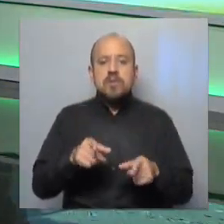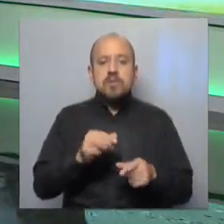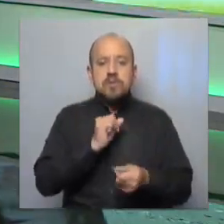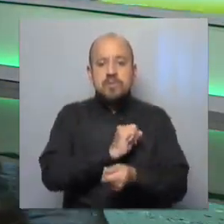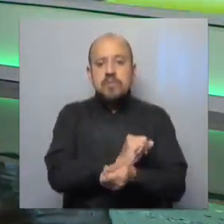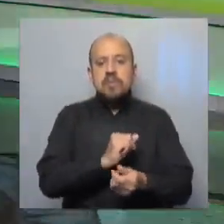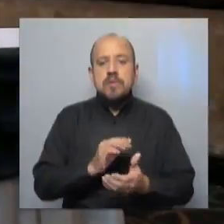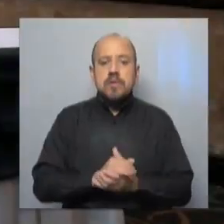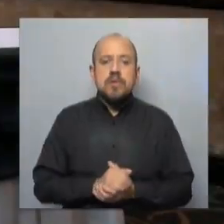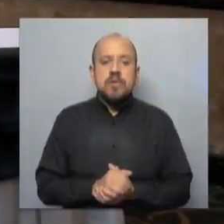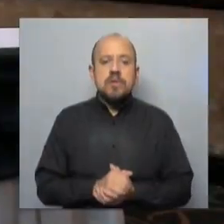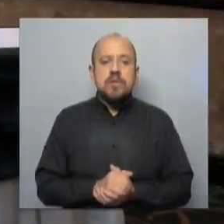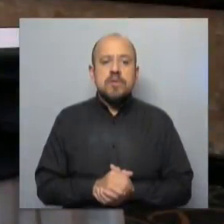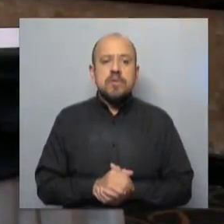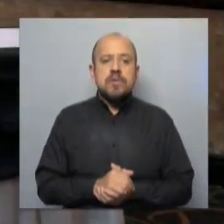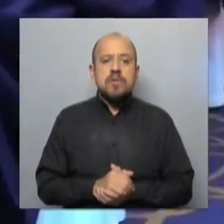lapso